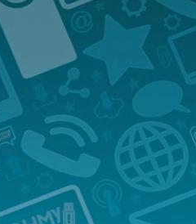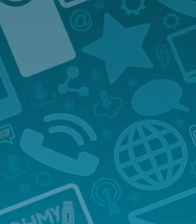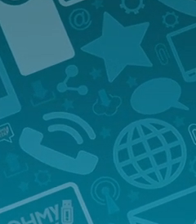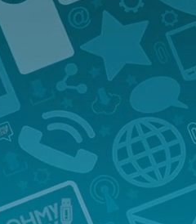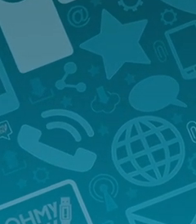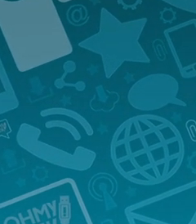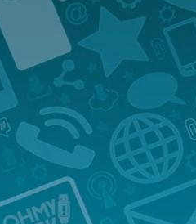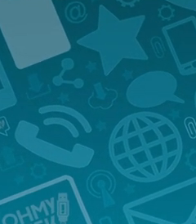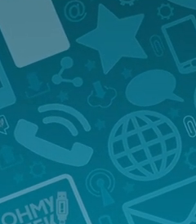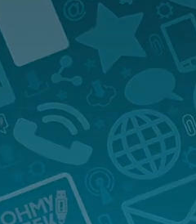¡Gracias!